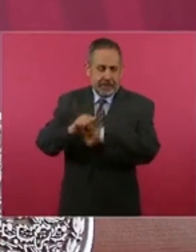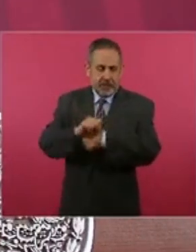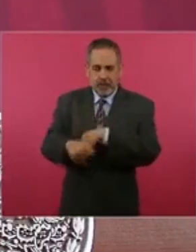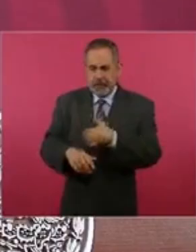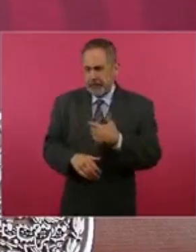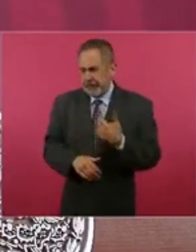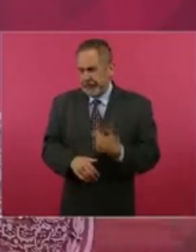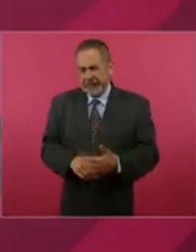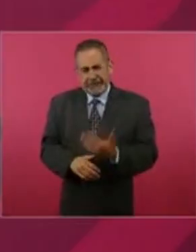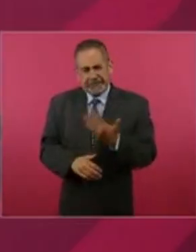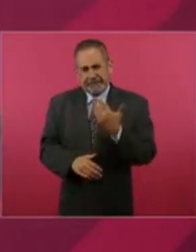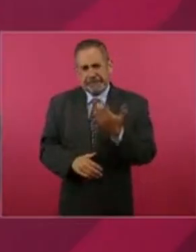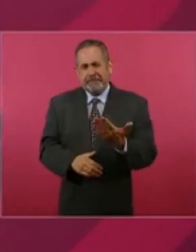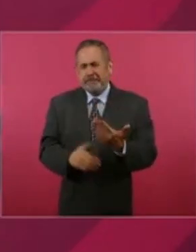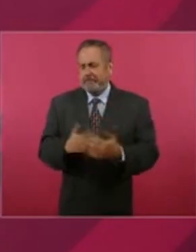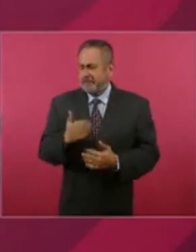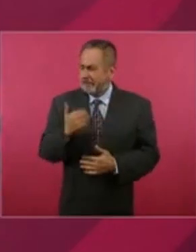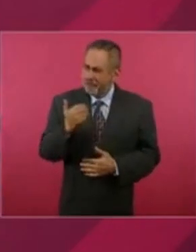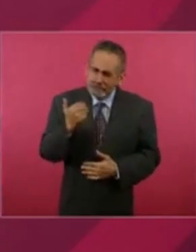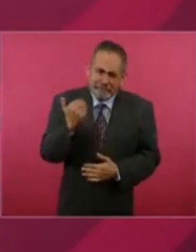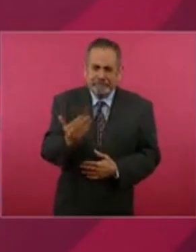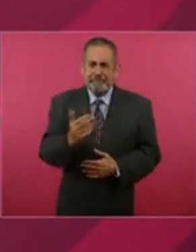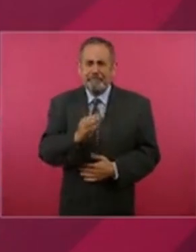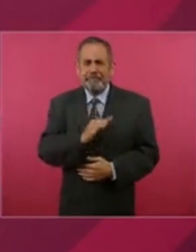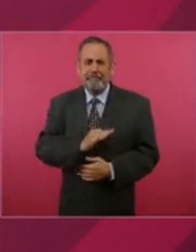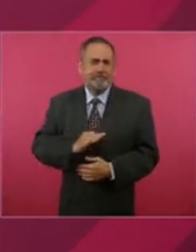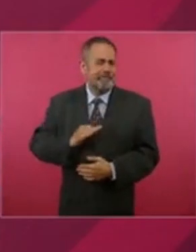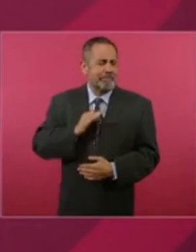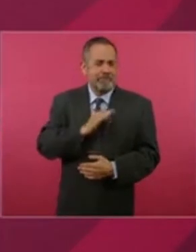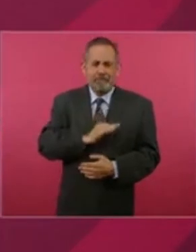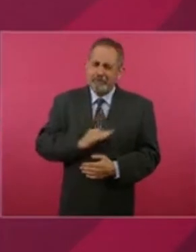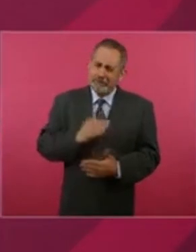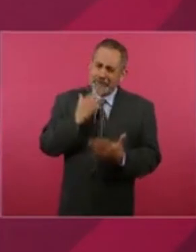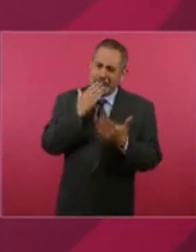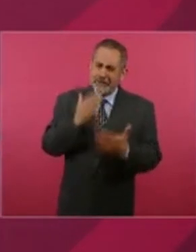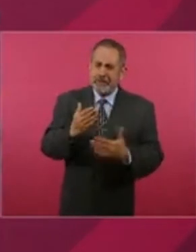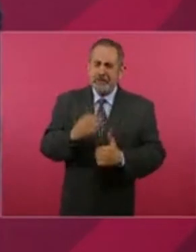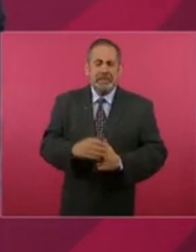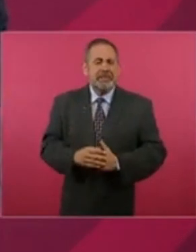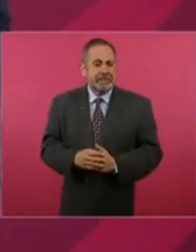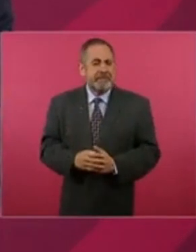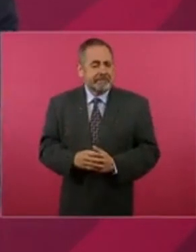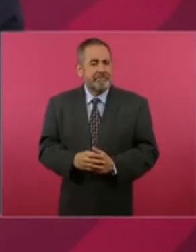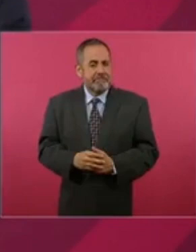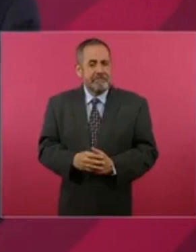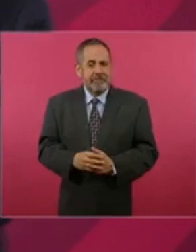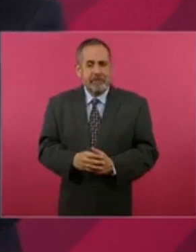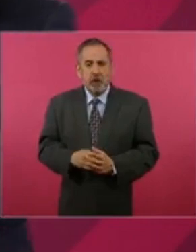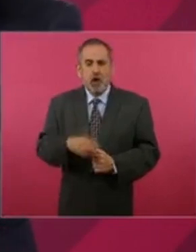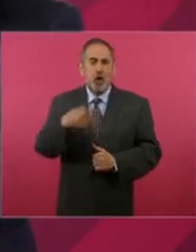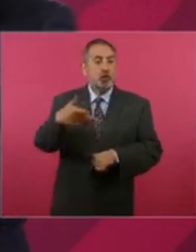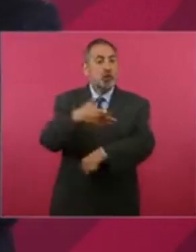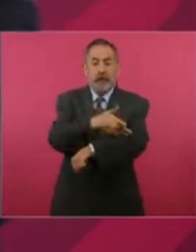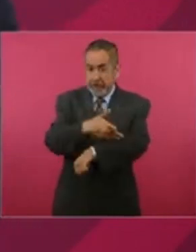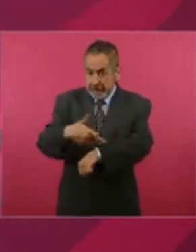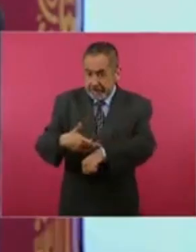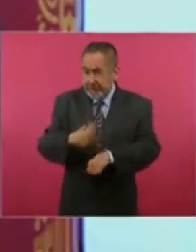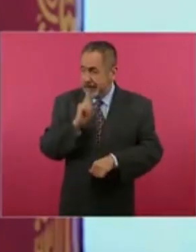no queda más que felicitarles a sus